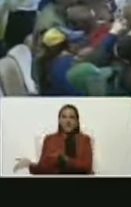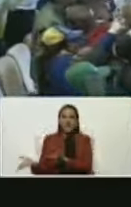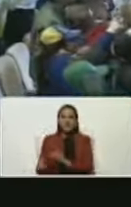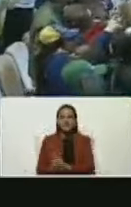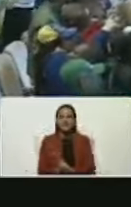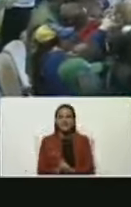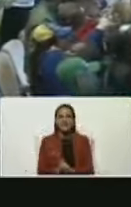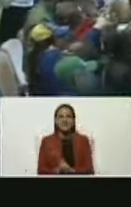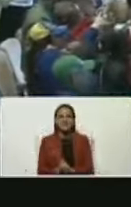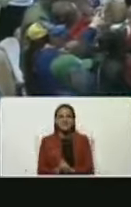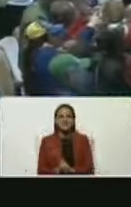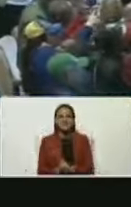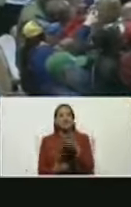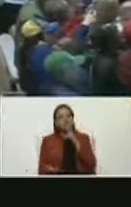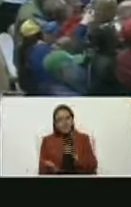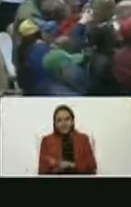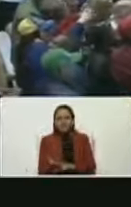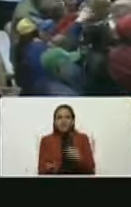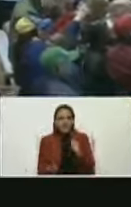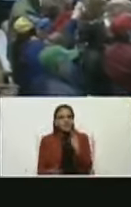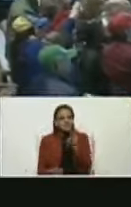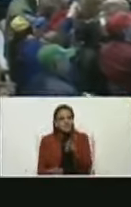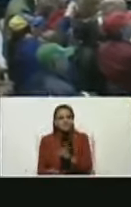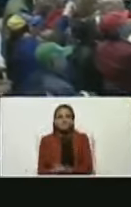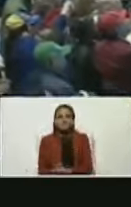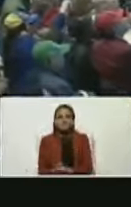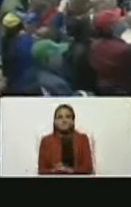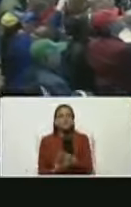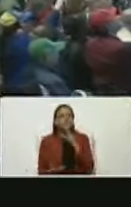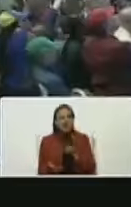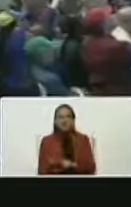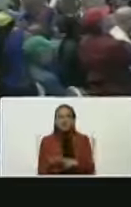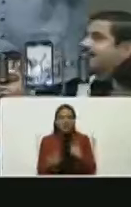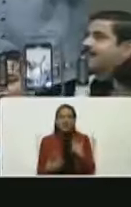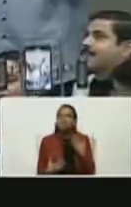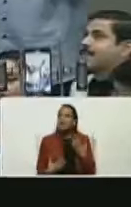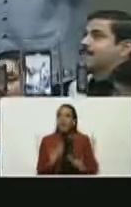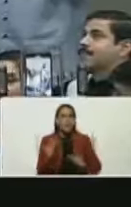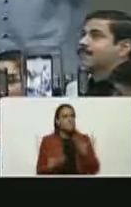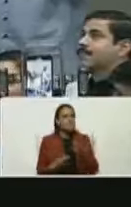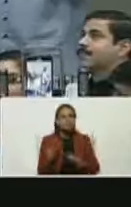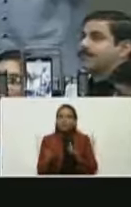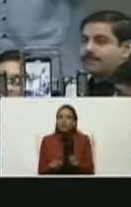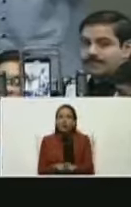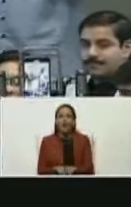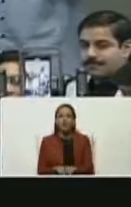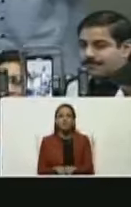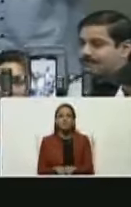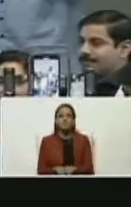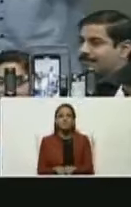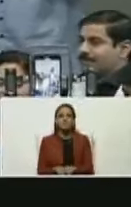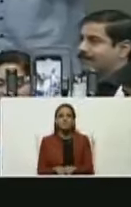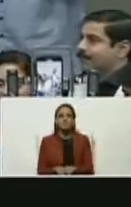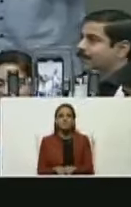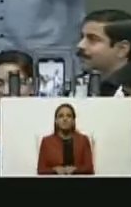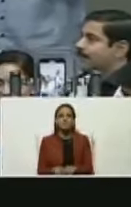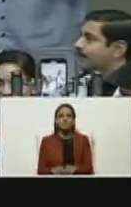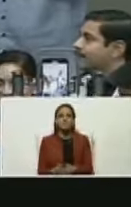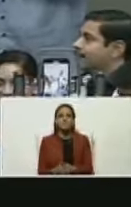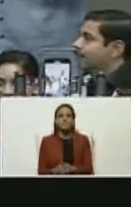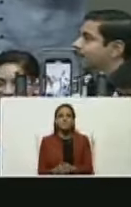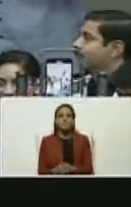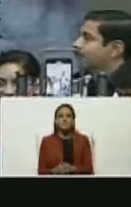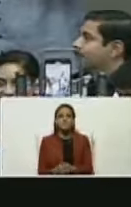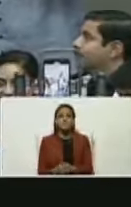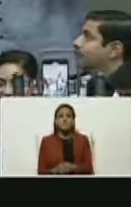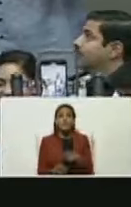De verdad que muy emocionante, sobre todo los dos